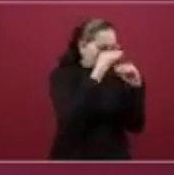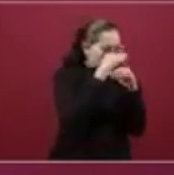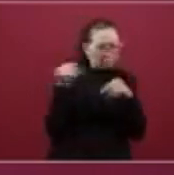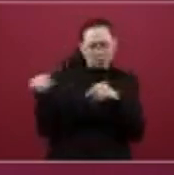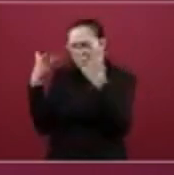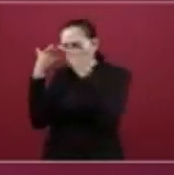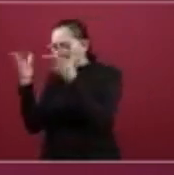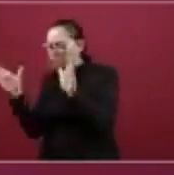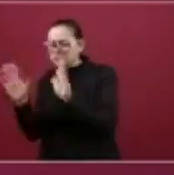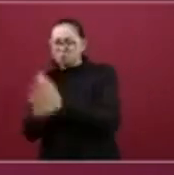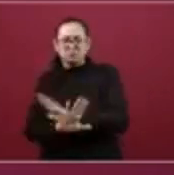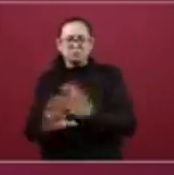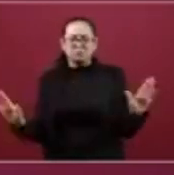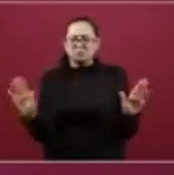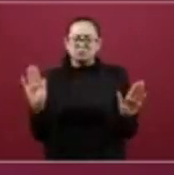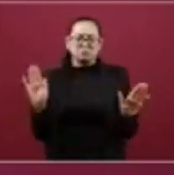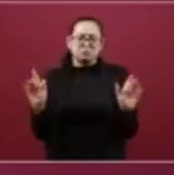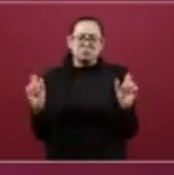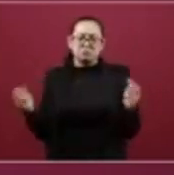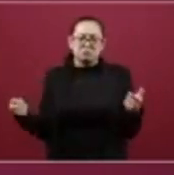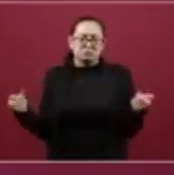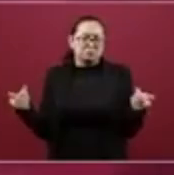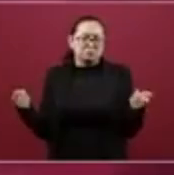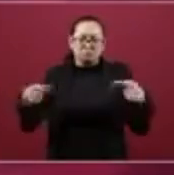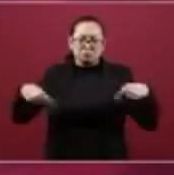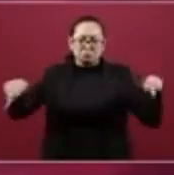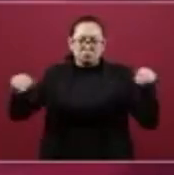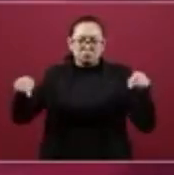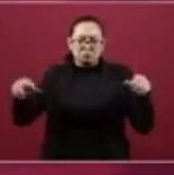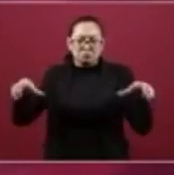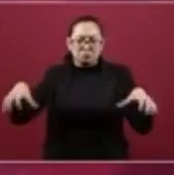se financien